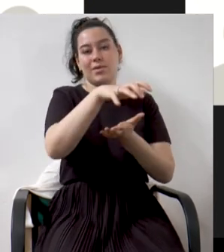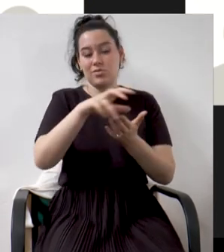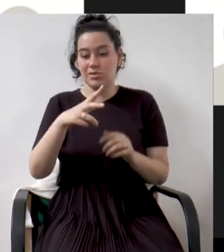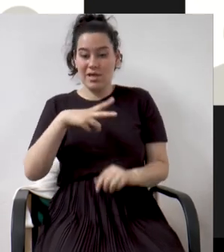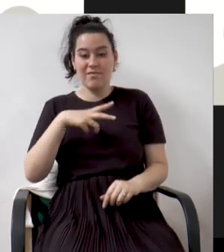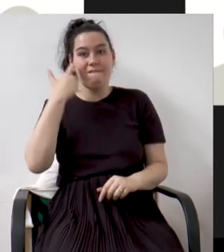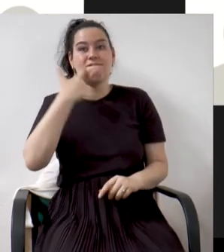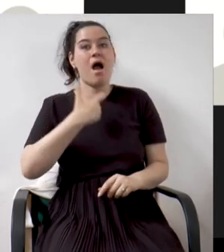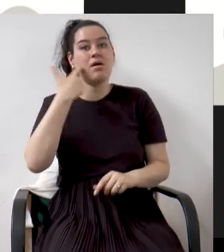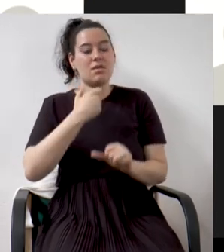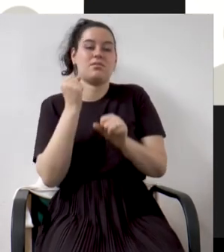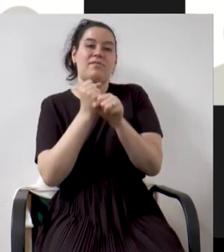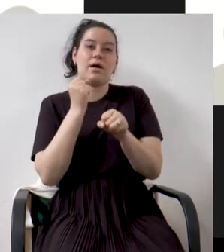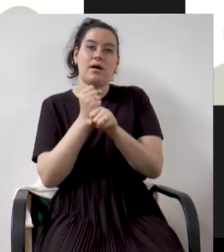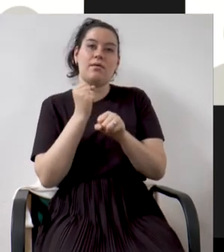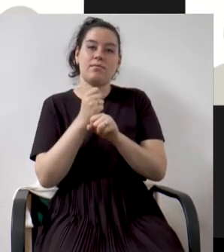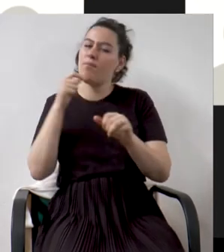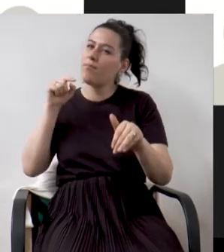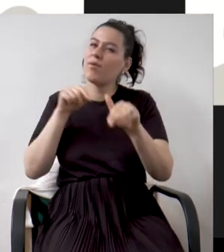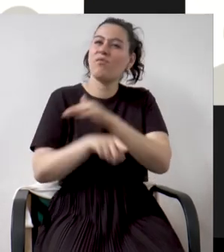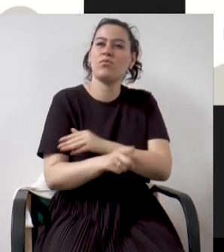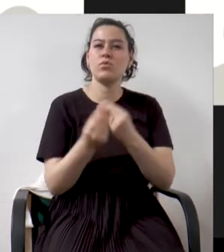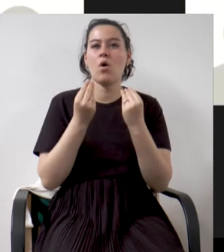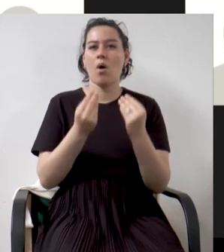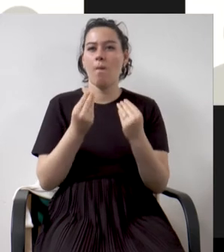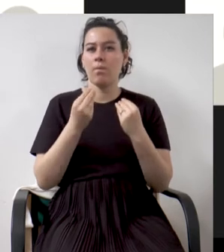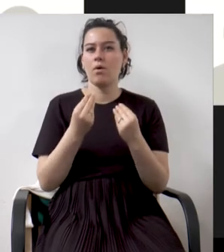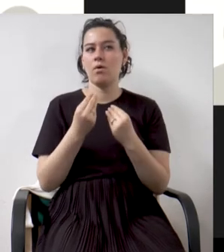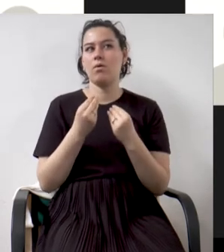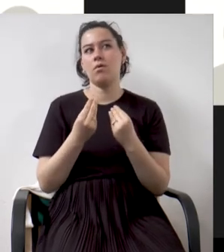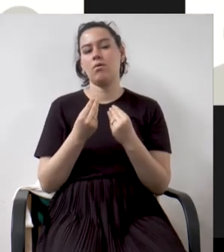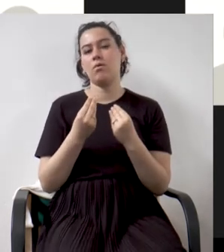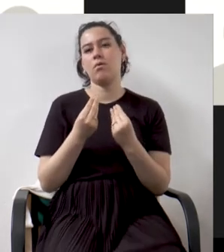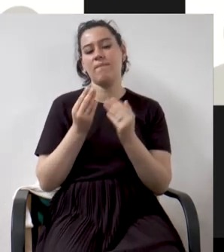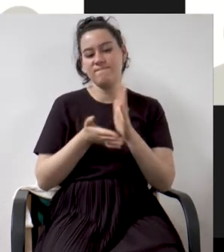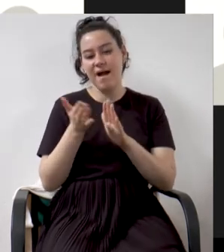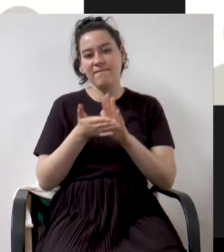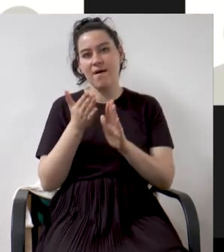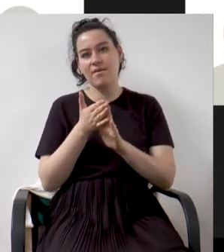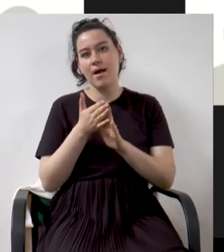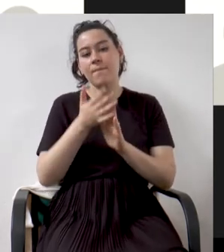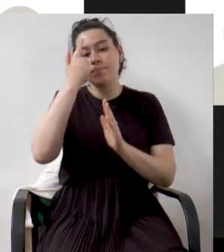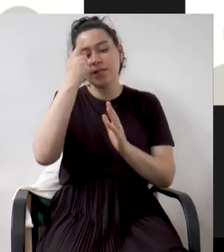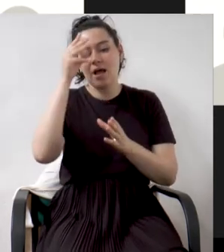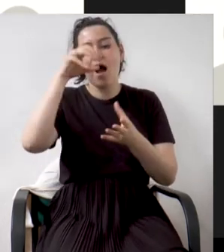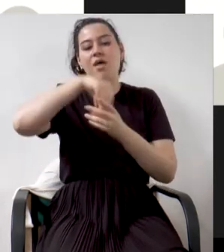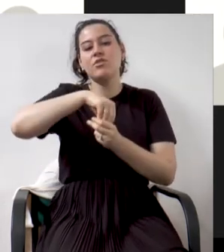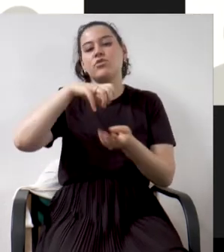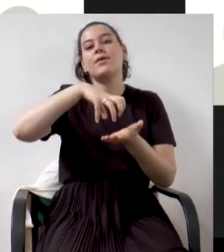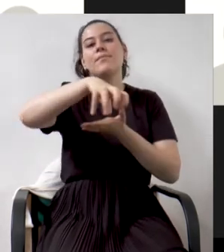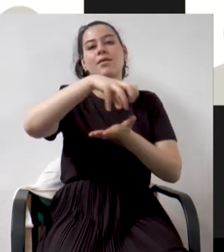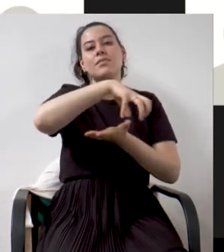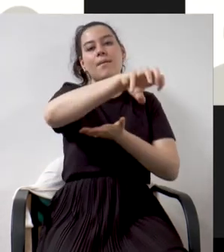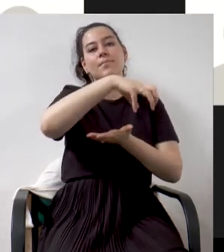queda trabajar profundamente en cómo vamos a concebir los departamentos